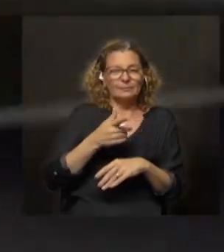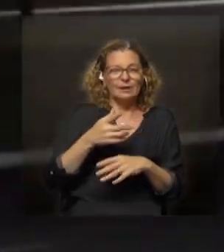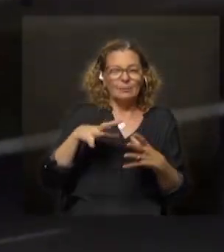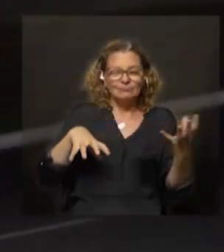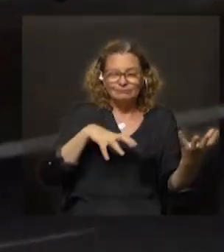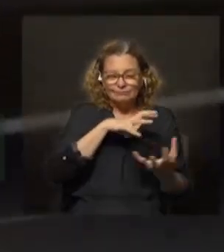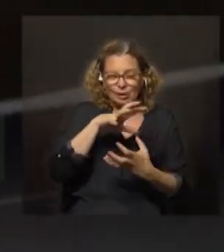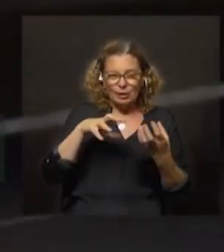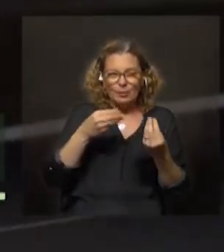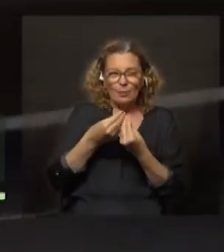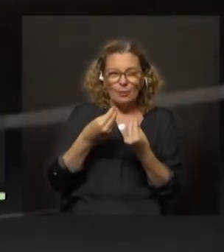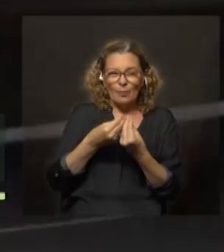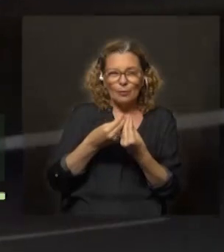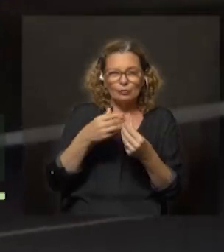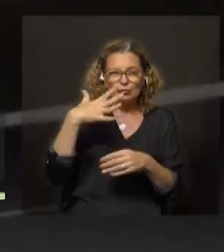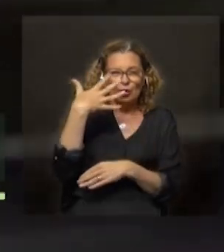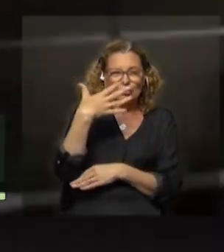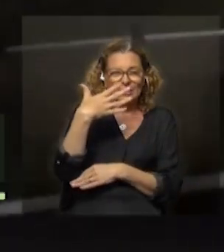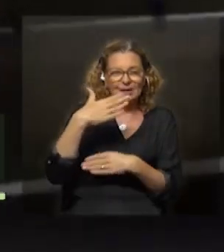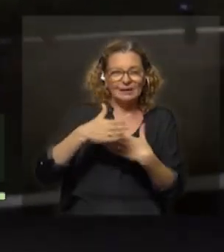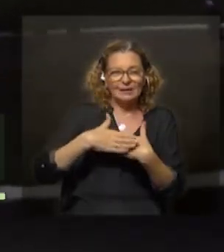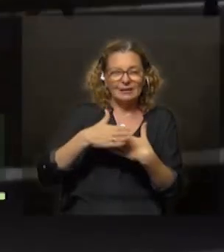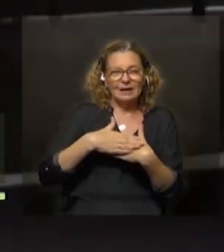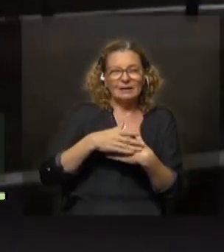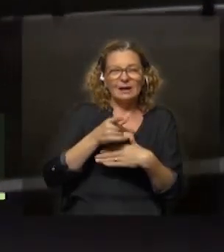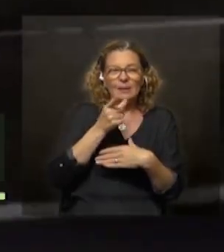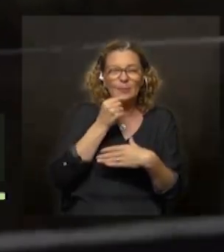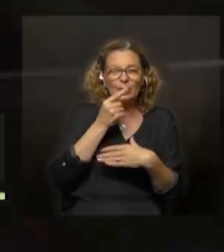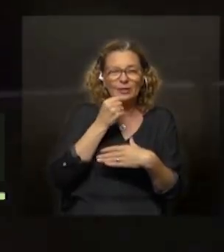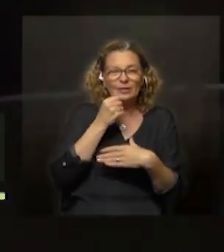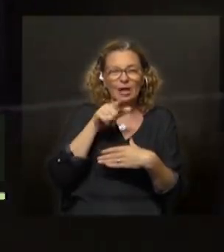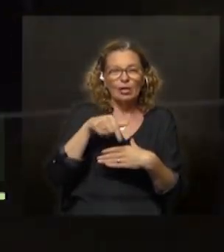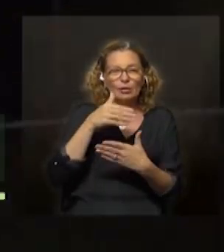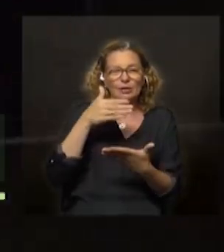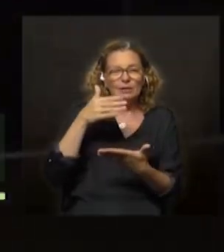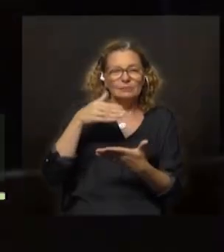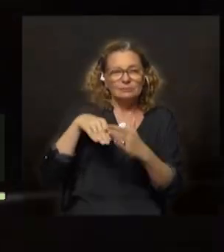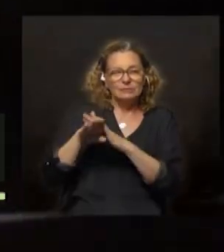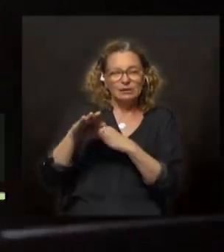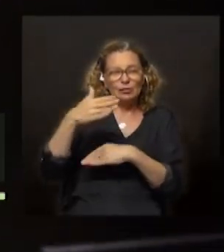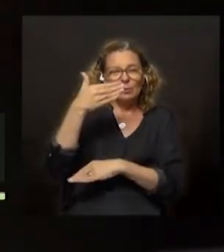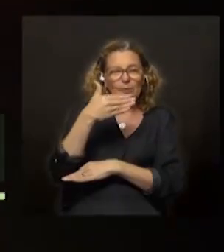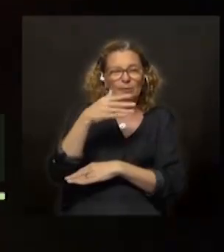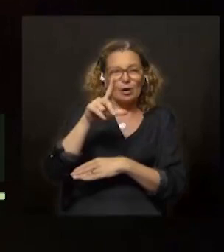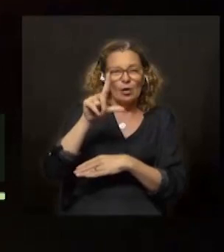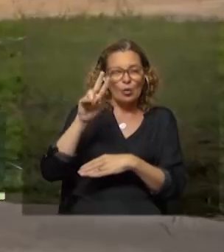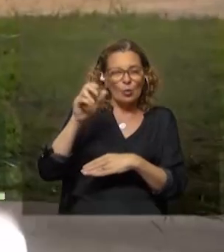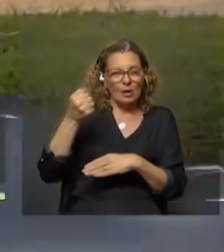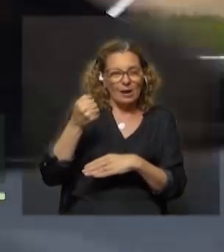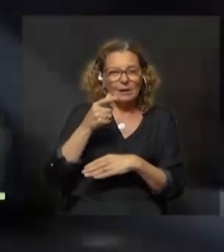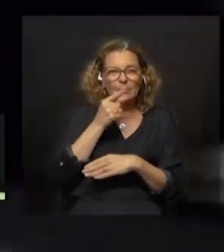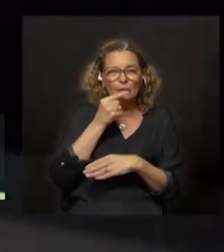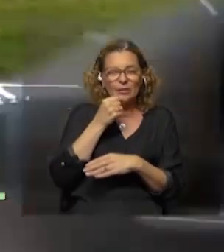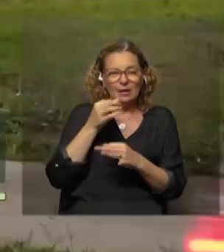disturbios se extendieron por un sector de hoteles vecino a la sede policial en uno de los cuales se hospeda Lula da Silva y la policía montó un dispositivo